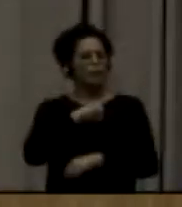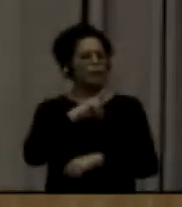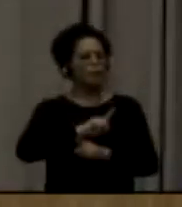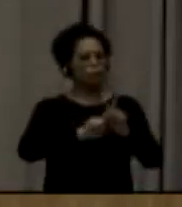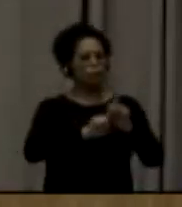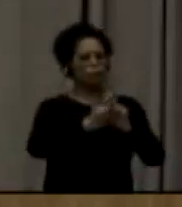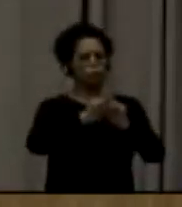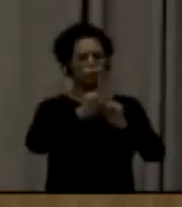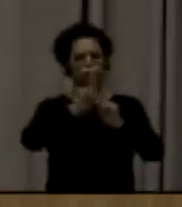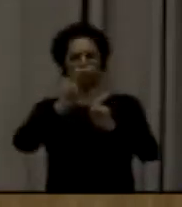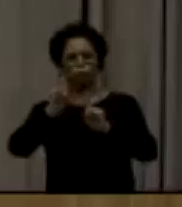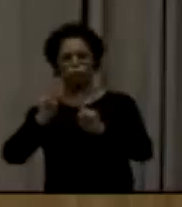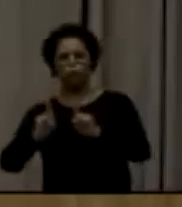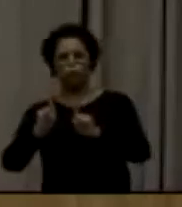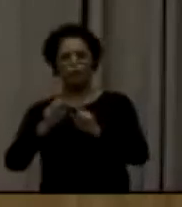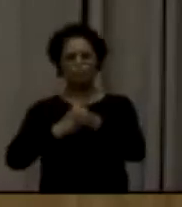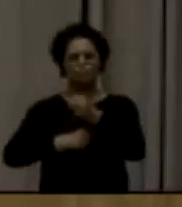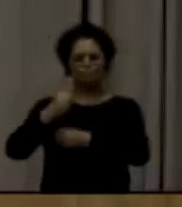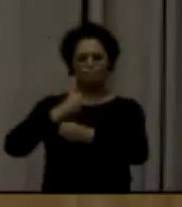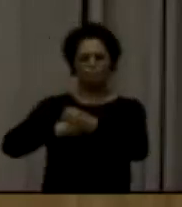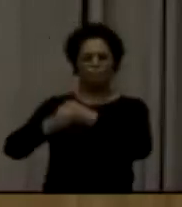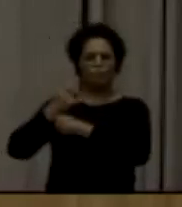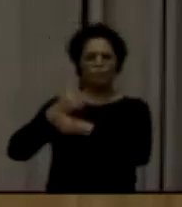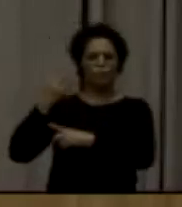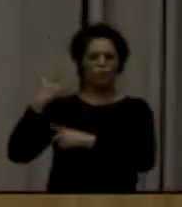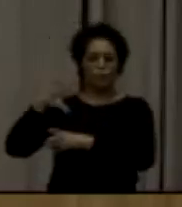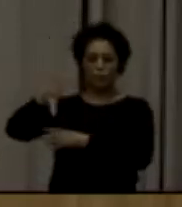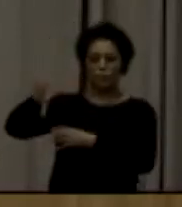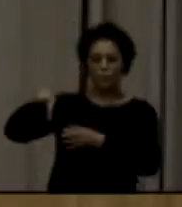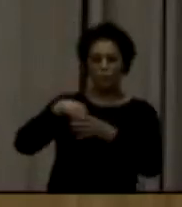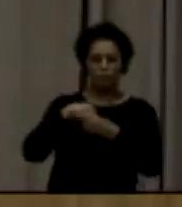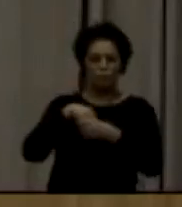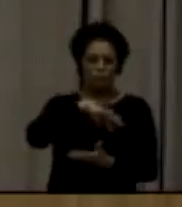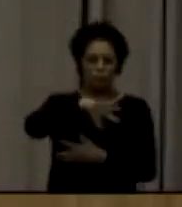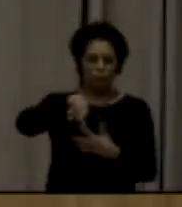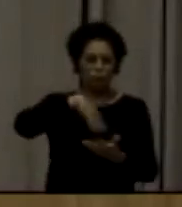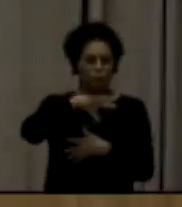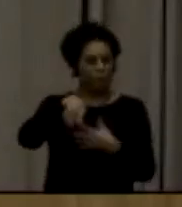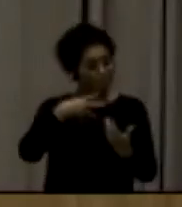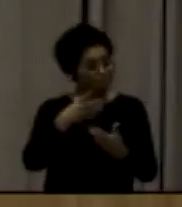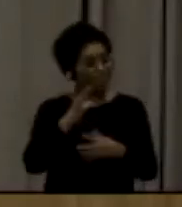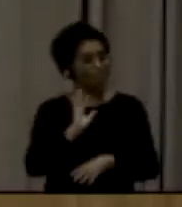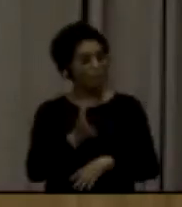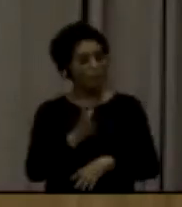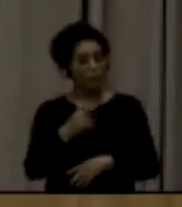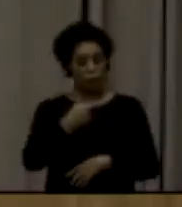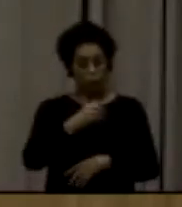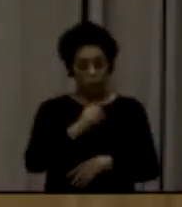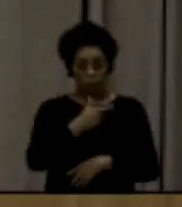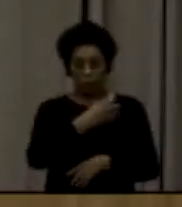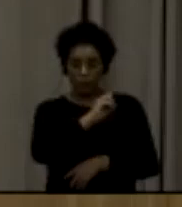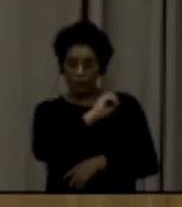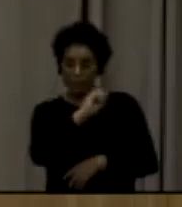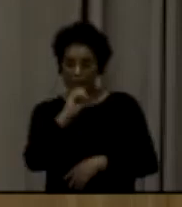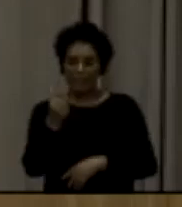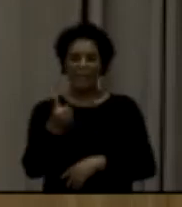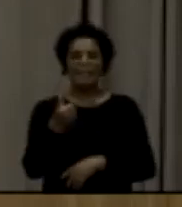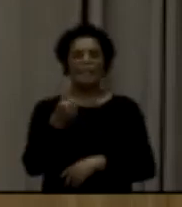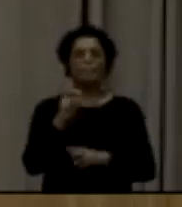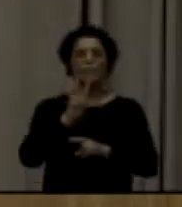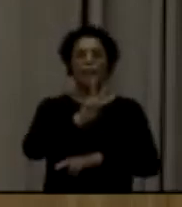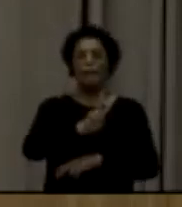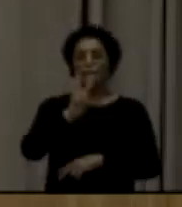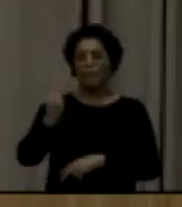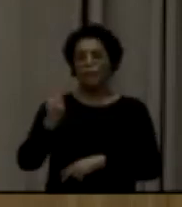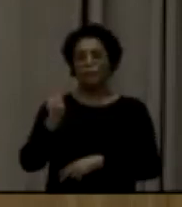relativamente viejo y por eso les decía Incluso en revolución ha ocurrido para el año 2006 en Venezuela el